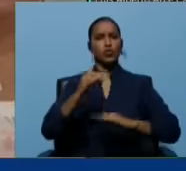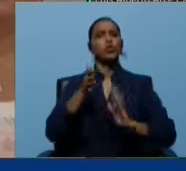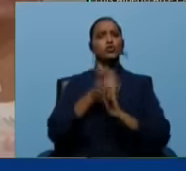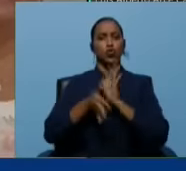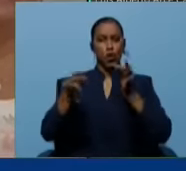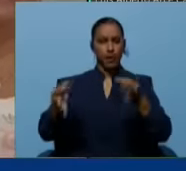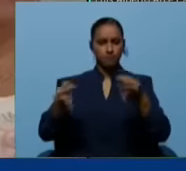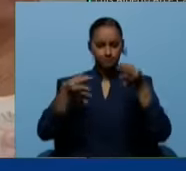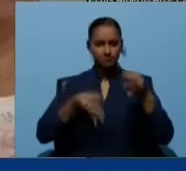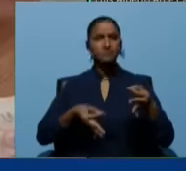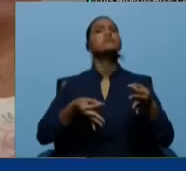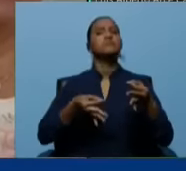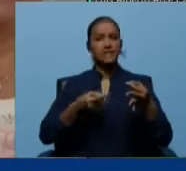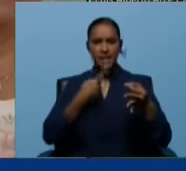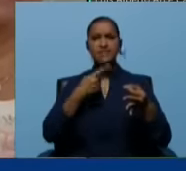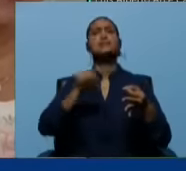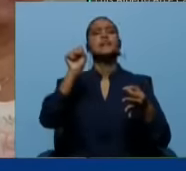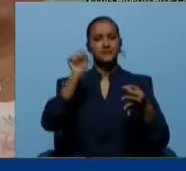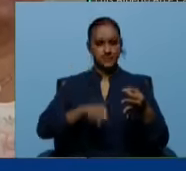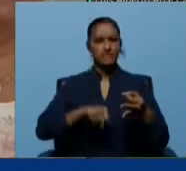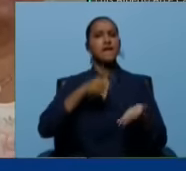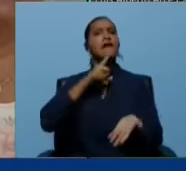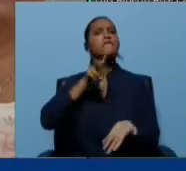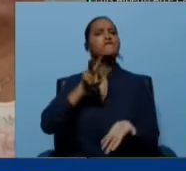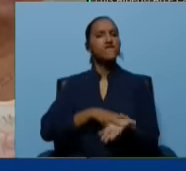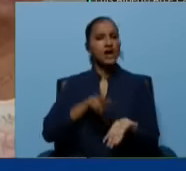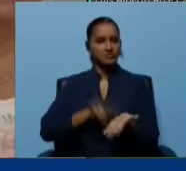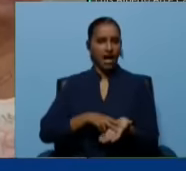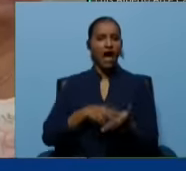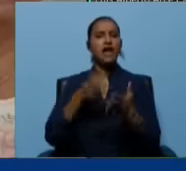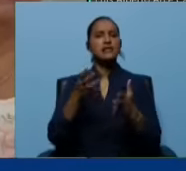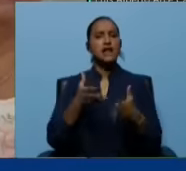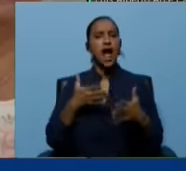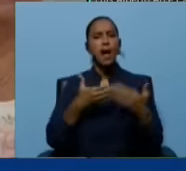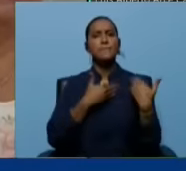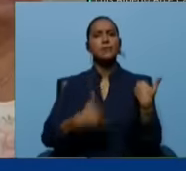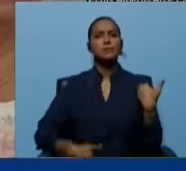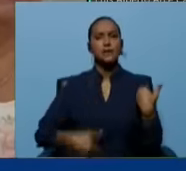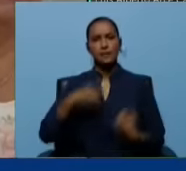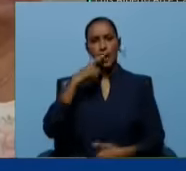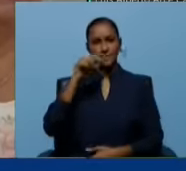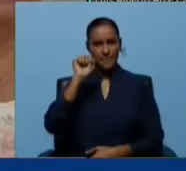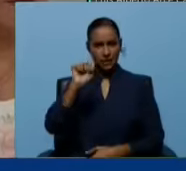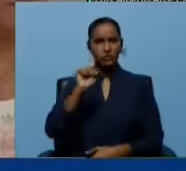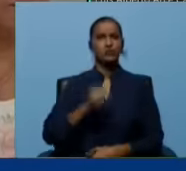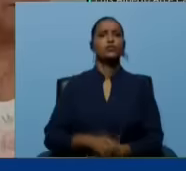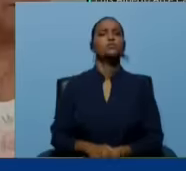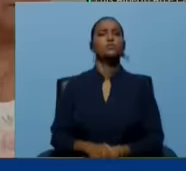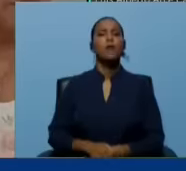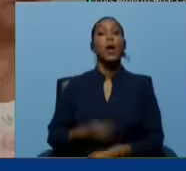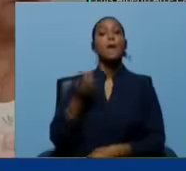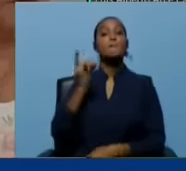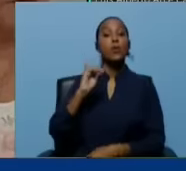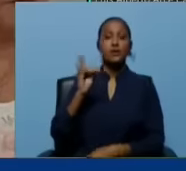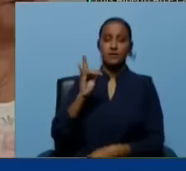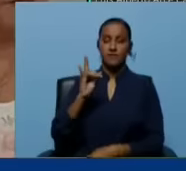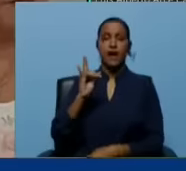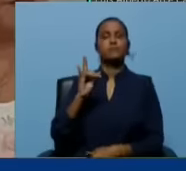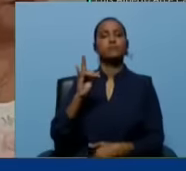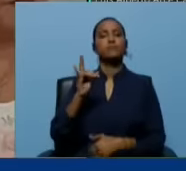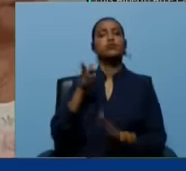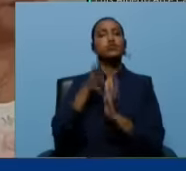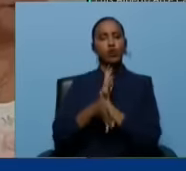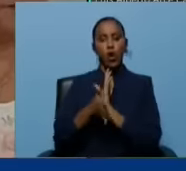electoral del presidente Nicolás Maduro. Bolivia saluda este fallo, que ratifica la voluntad